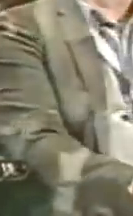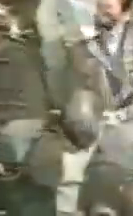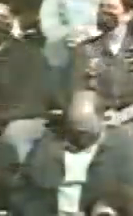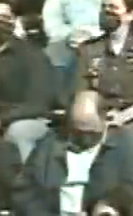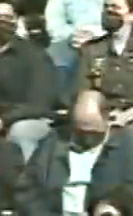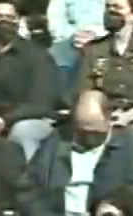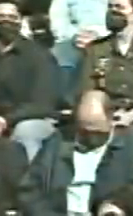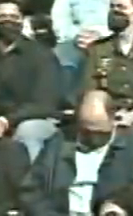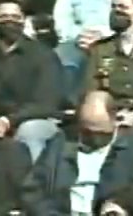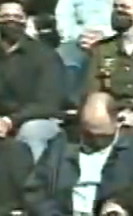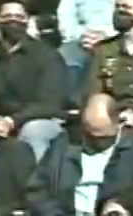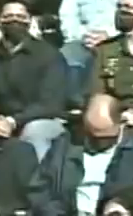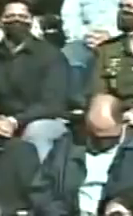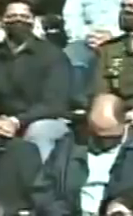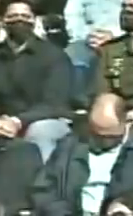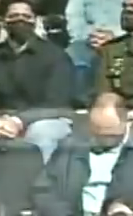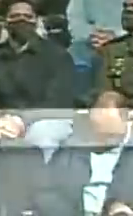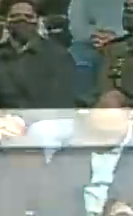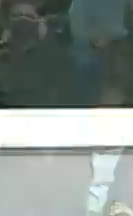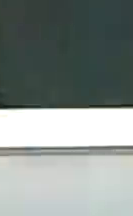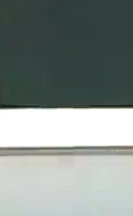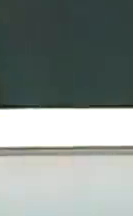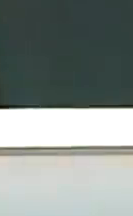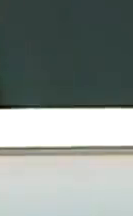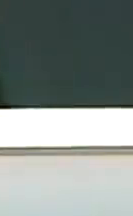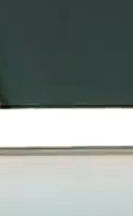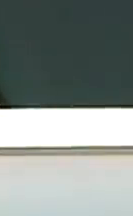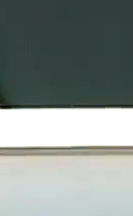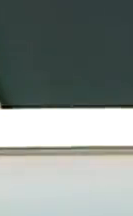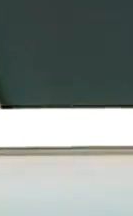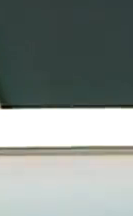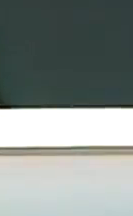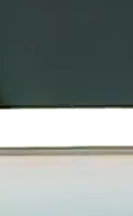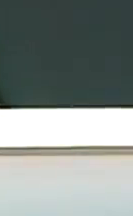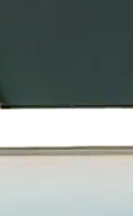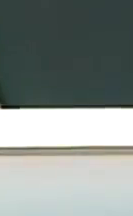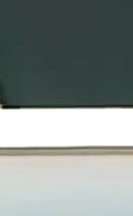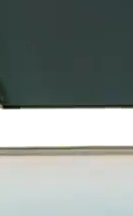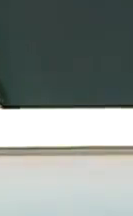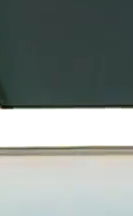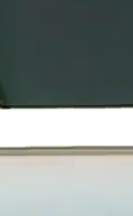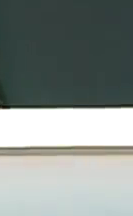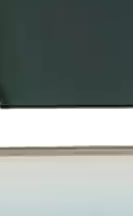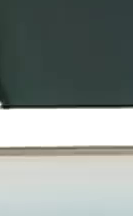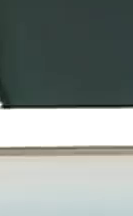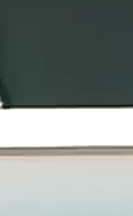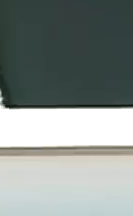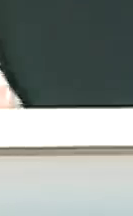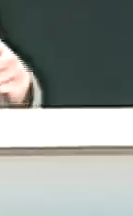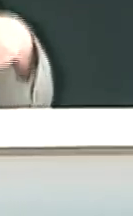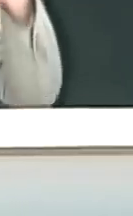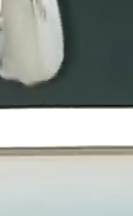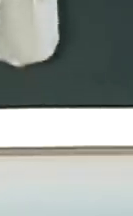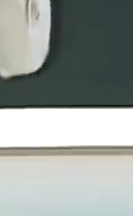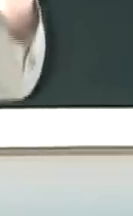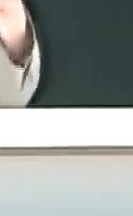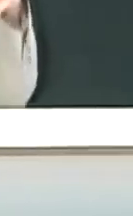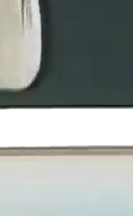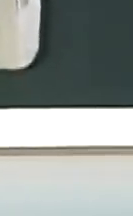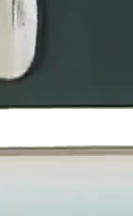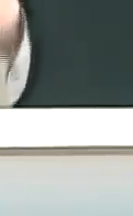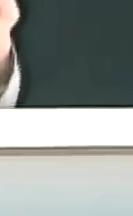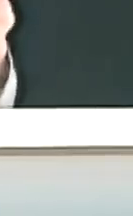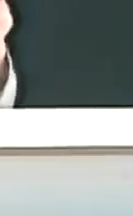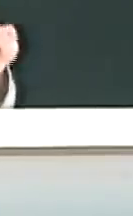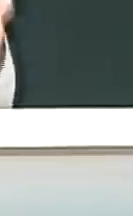Que fue el trabajo de un luchador campesino que hoy físicamente no se encuentra con nosotros, el compañero Pablo Characo, pero que dejó